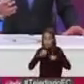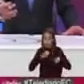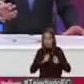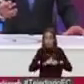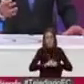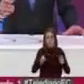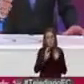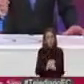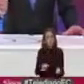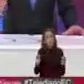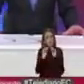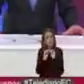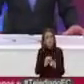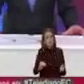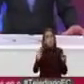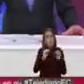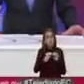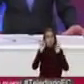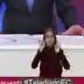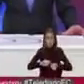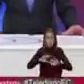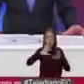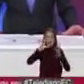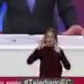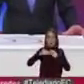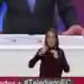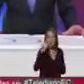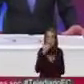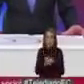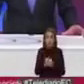qué más hace falta para poder ajustar la economía frente a esta situación?